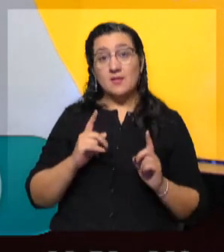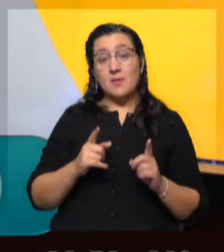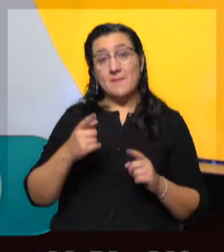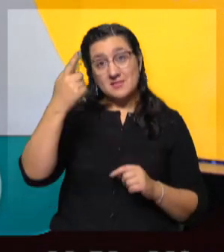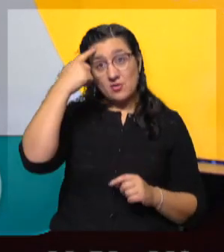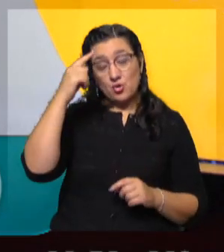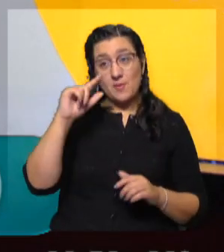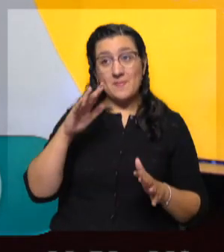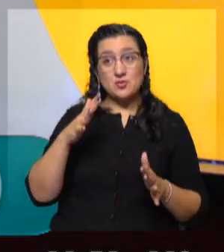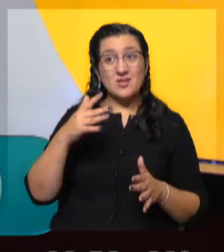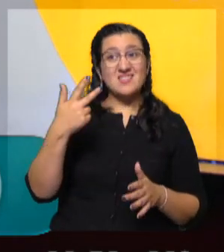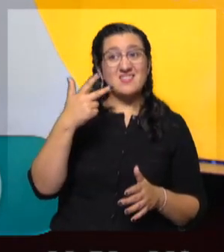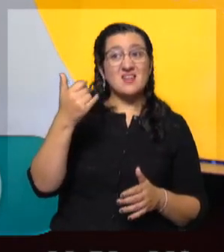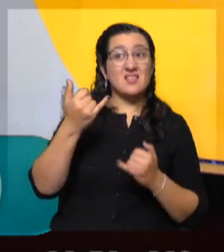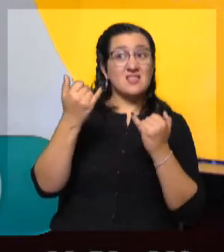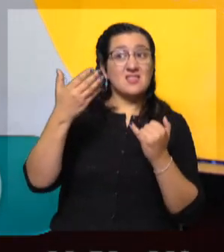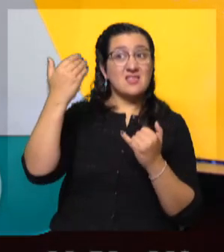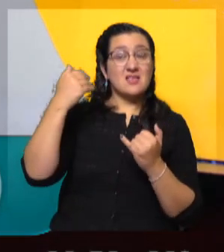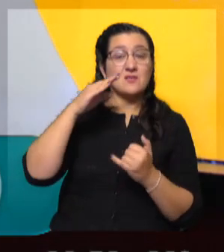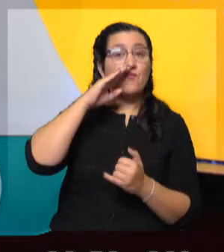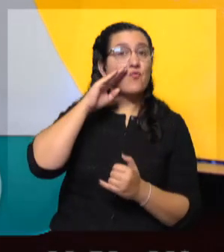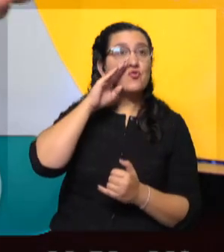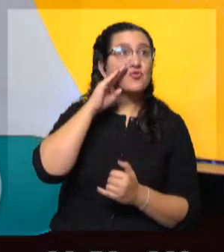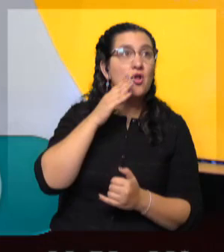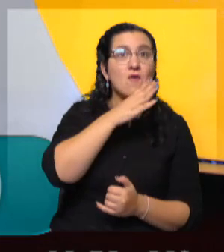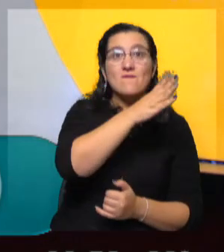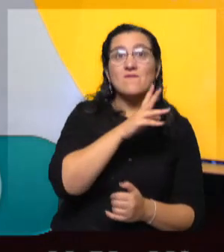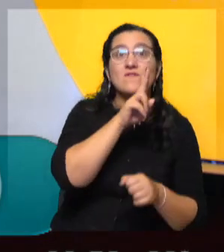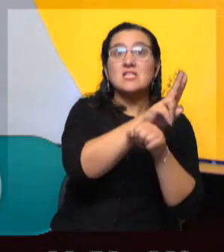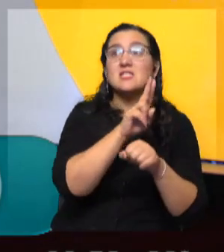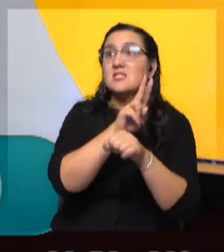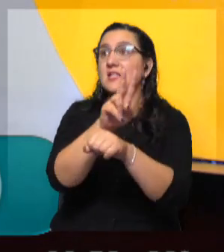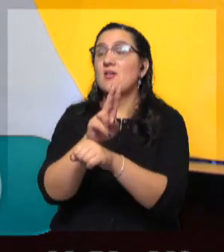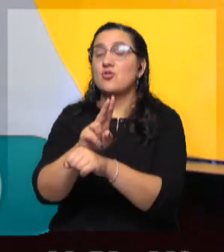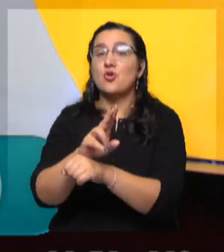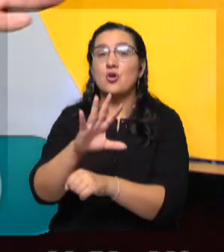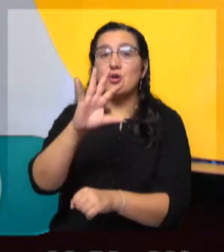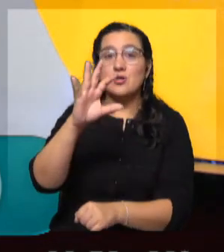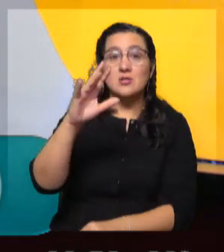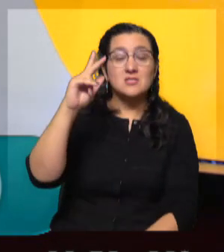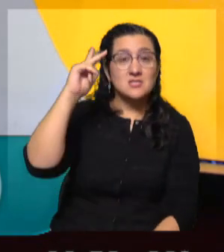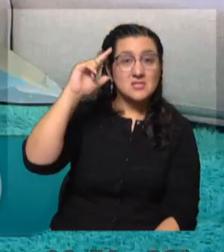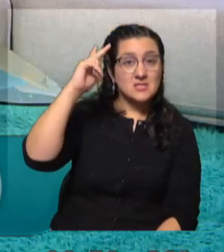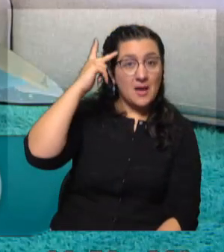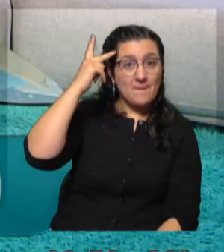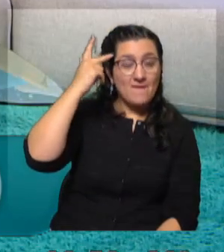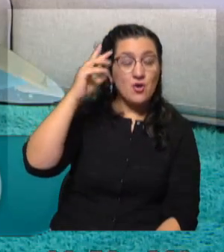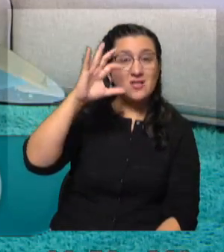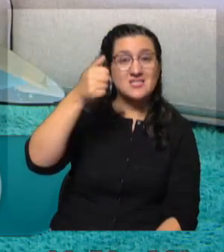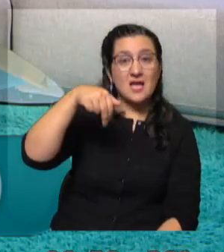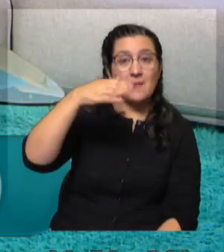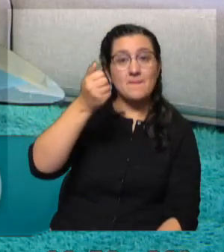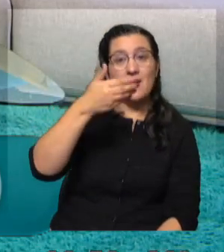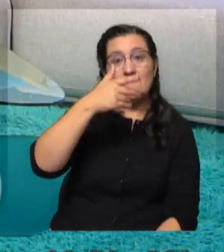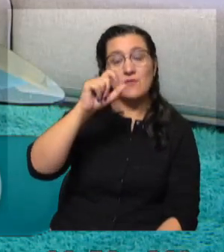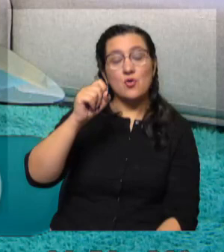que pasó hace TR días atrás no un bolsonaro recorriendo San Pablo con la complicidad de del gobernador con de freitas que también tiene el mismo